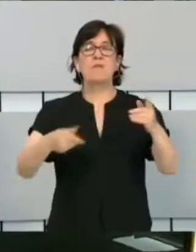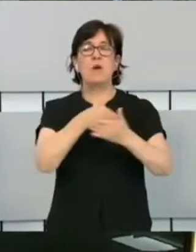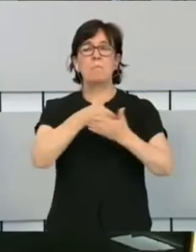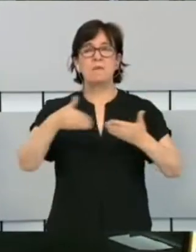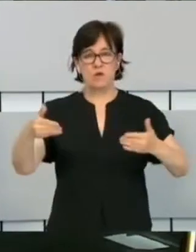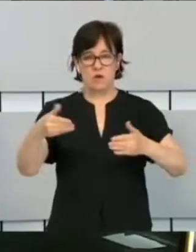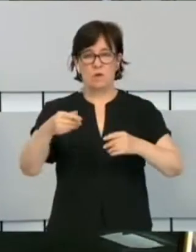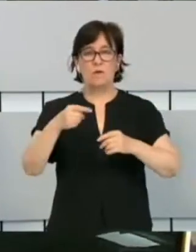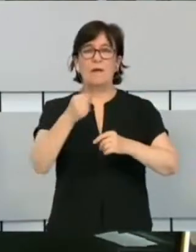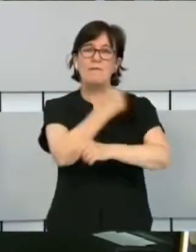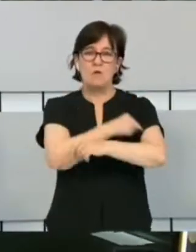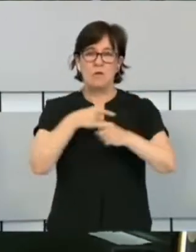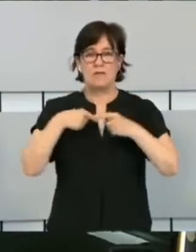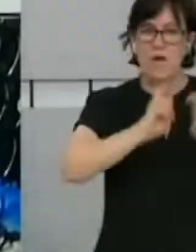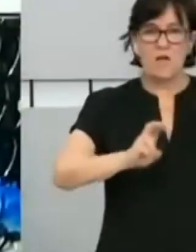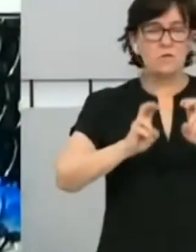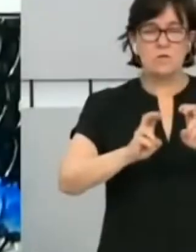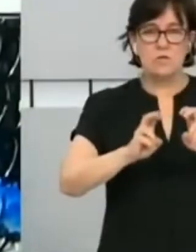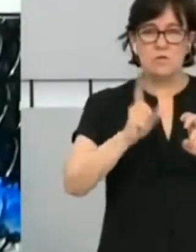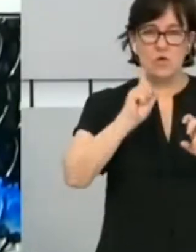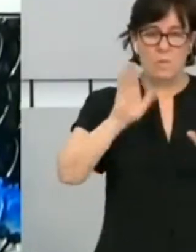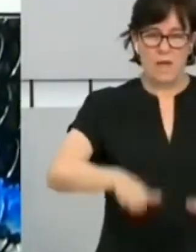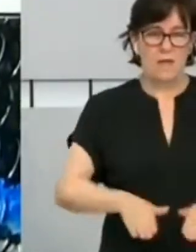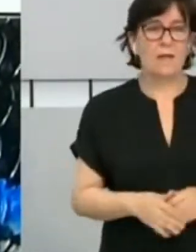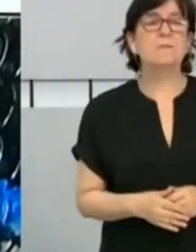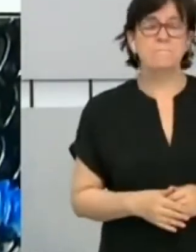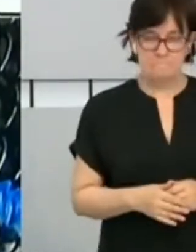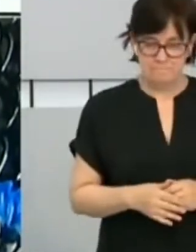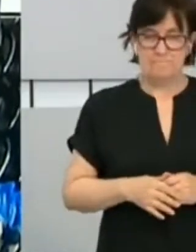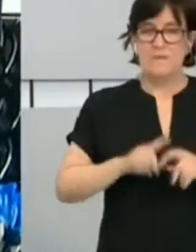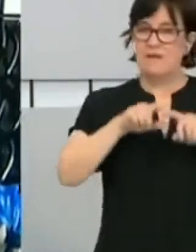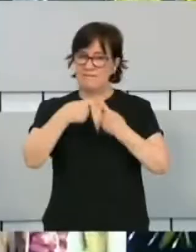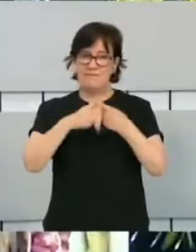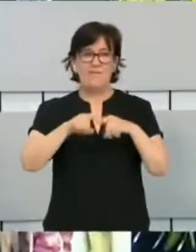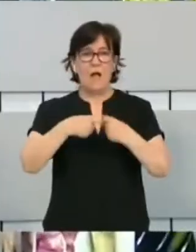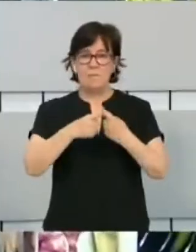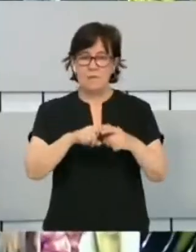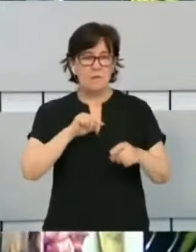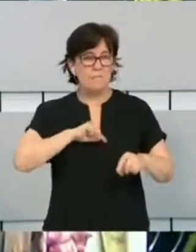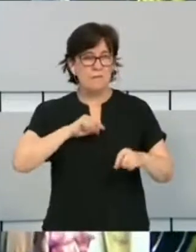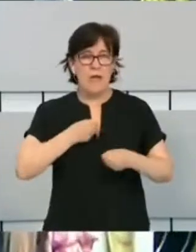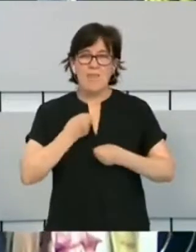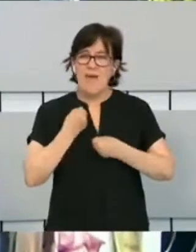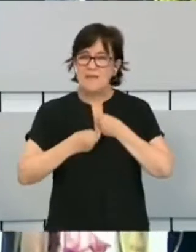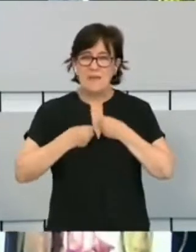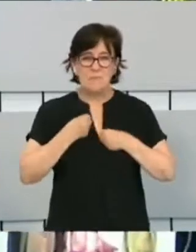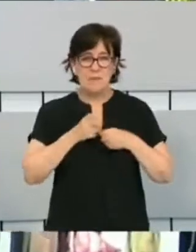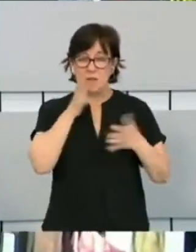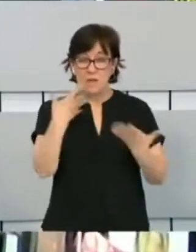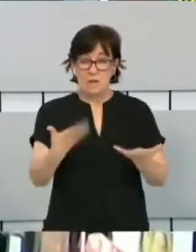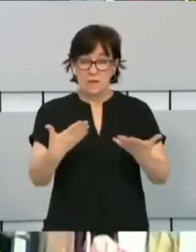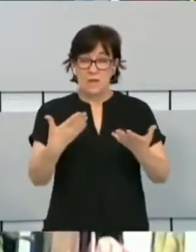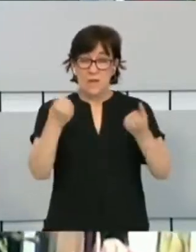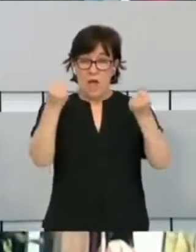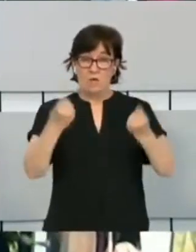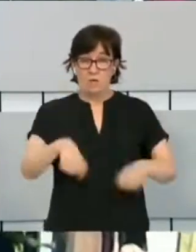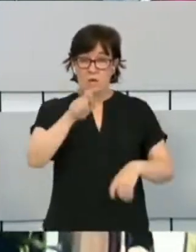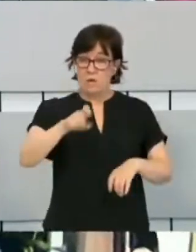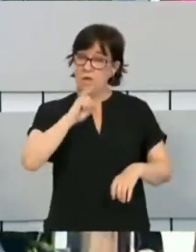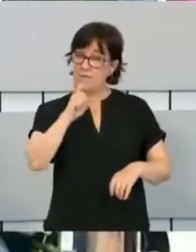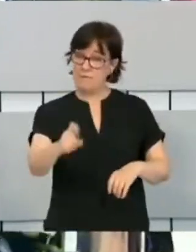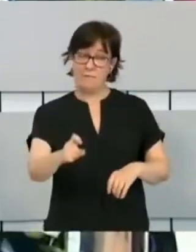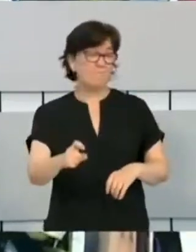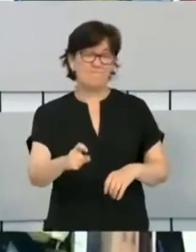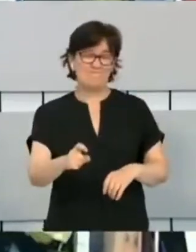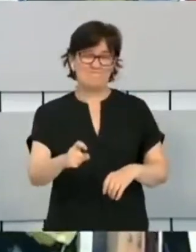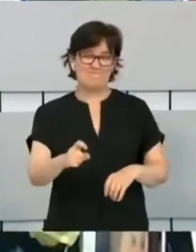de vacunas diarias. Sí, los familiares están cada vez más desesperados, aunque ya las autoridades les han advertido de